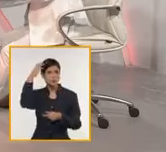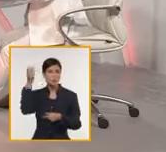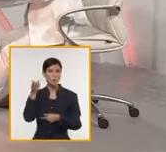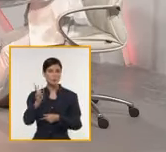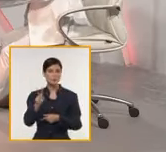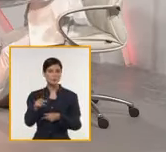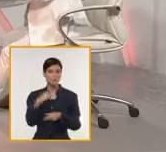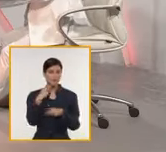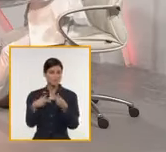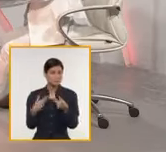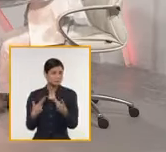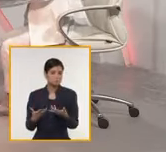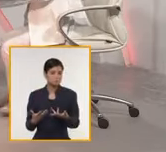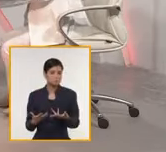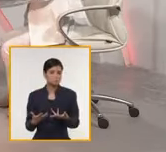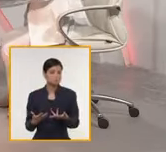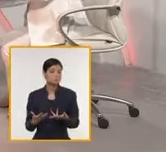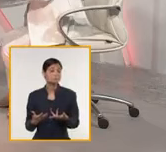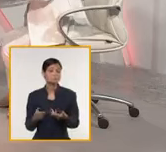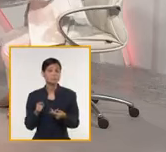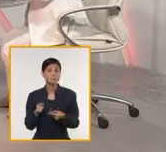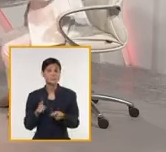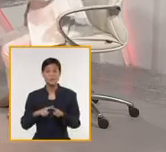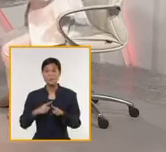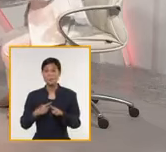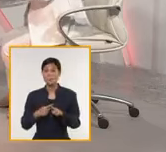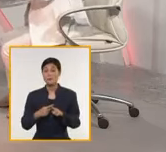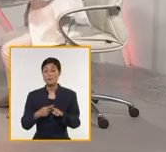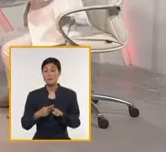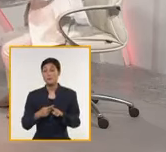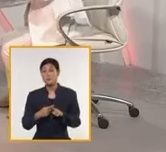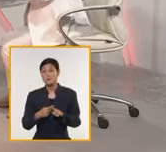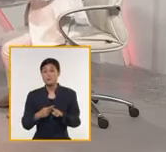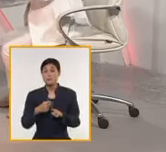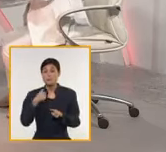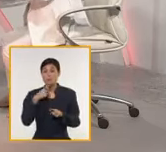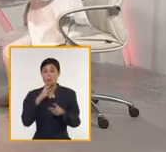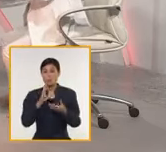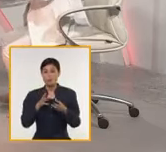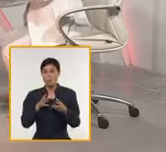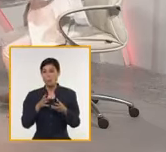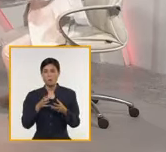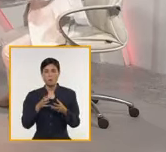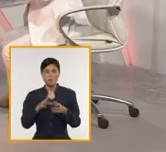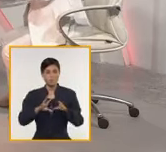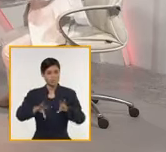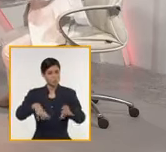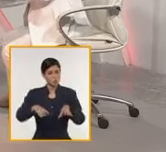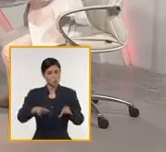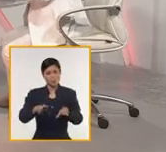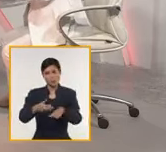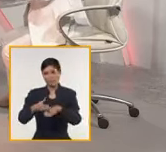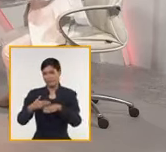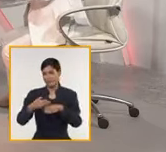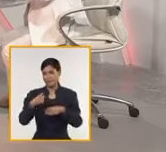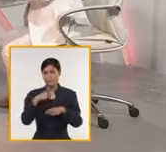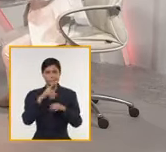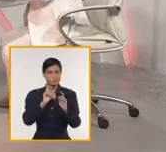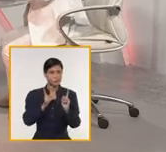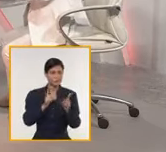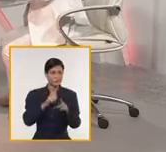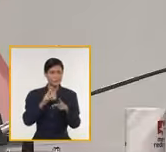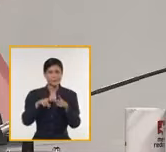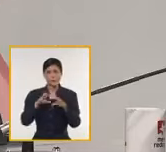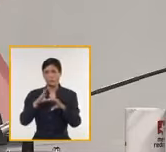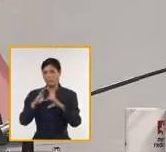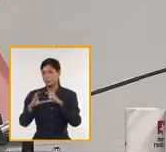venezolano en los diferentes, en las diferentes áreas, incluida la comunicacional, la política también. Vamos a